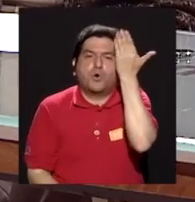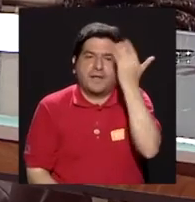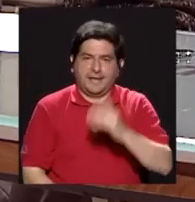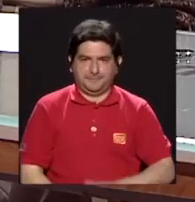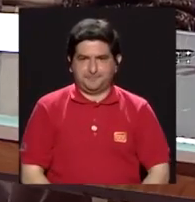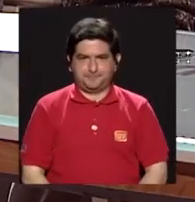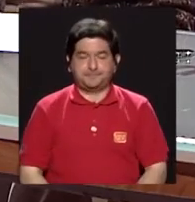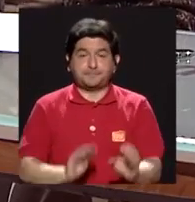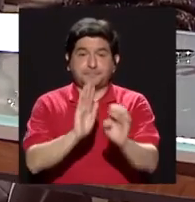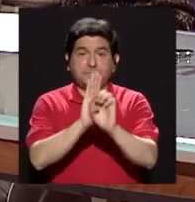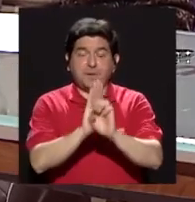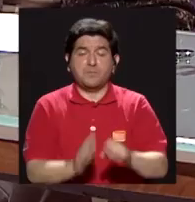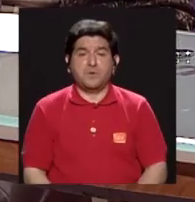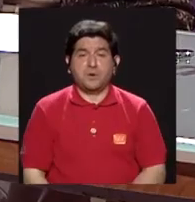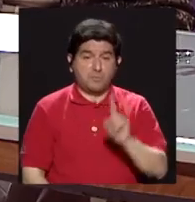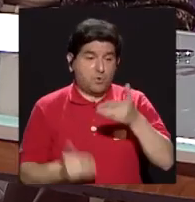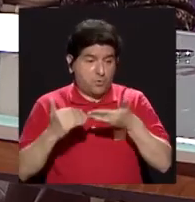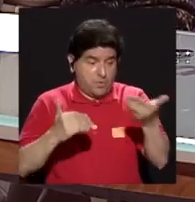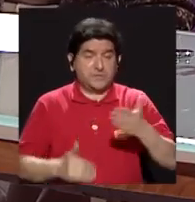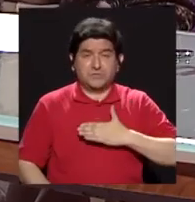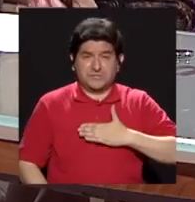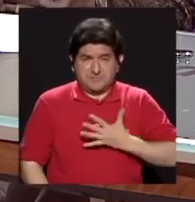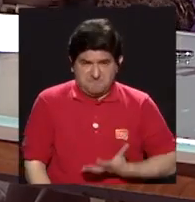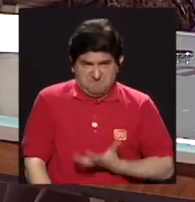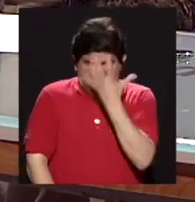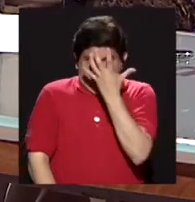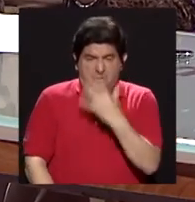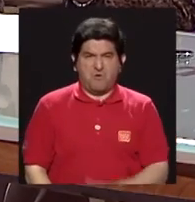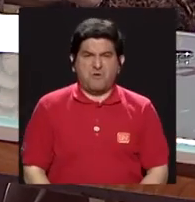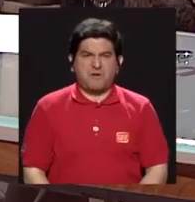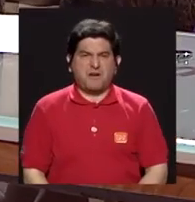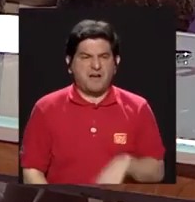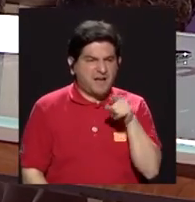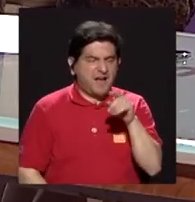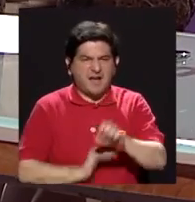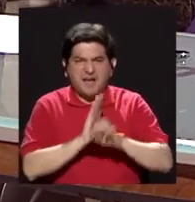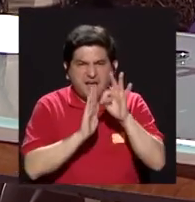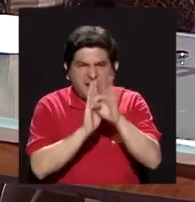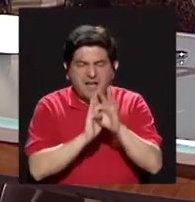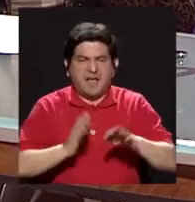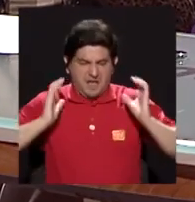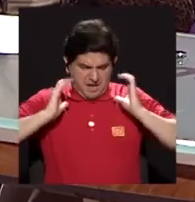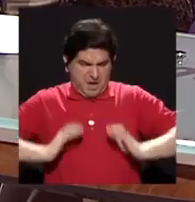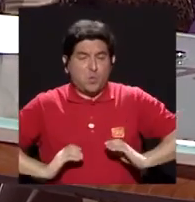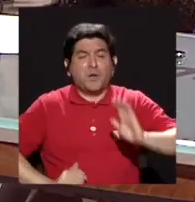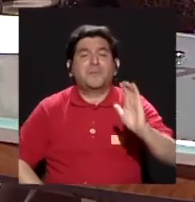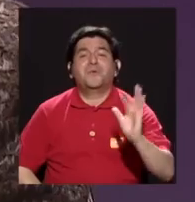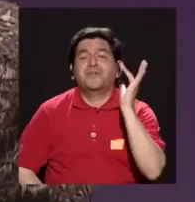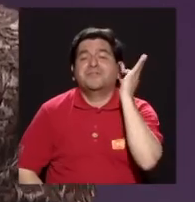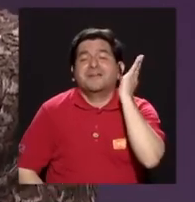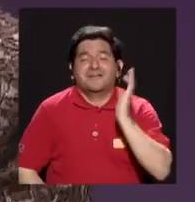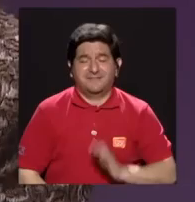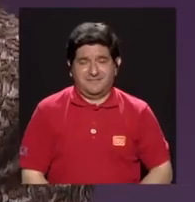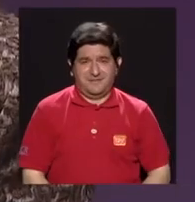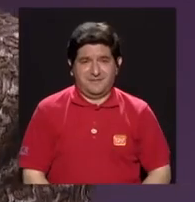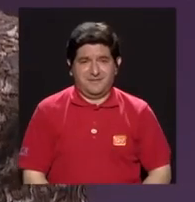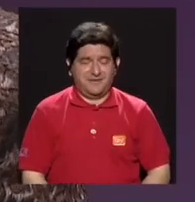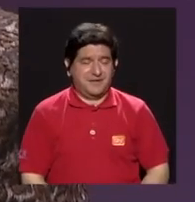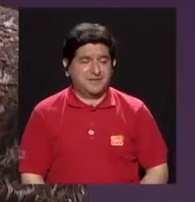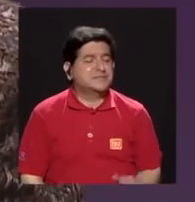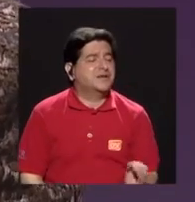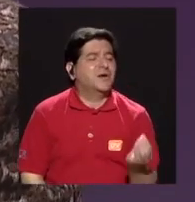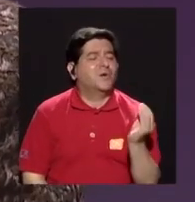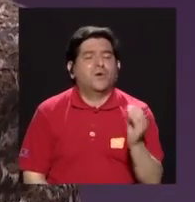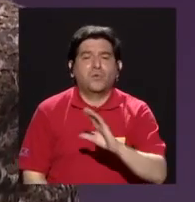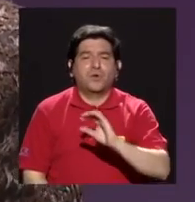porque por ejemplo una de las cosas que más me molesta también en la esta invitación de los cuerpos de las chiquitas de las muy jovencitas adolescentes o